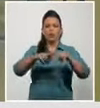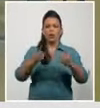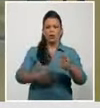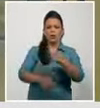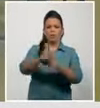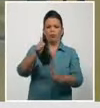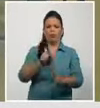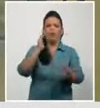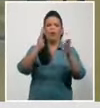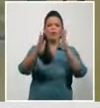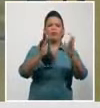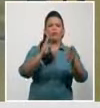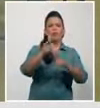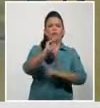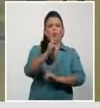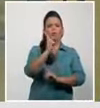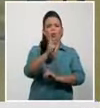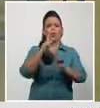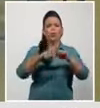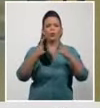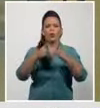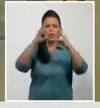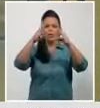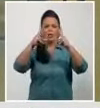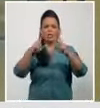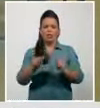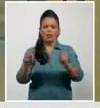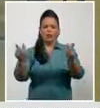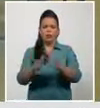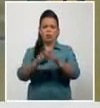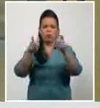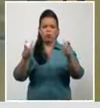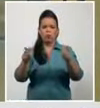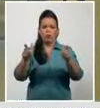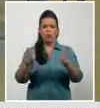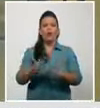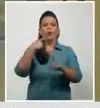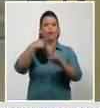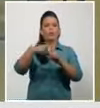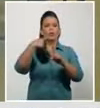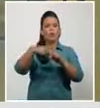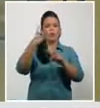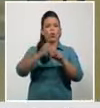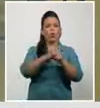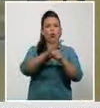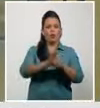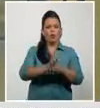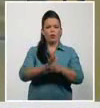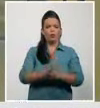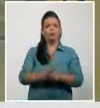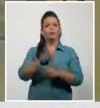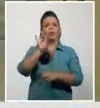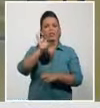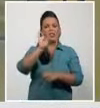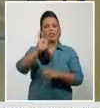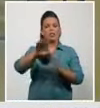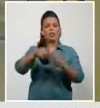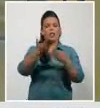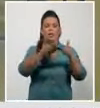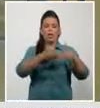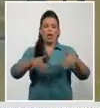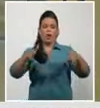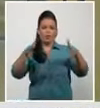producto de tener la tasa más alta de incidencia de casos positivos a la COVID-19 durante estos últimos 15 días en nuestro